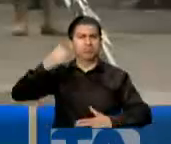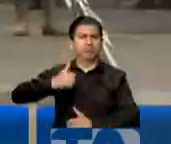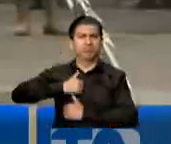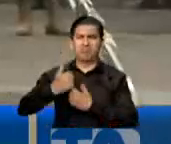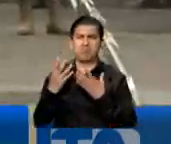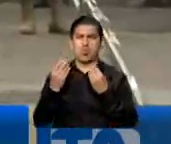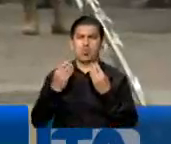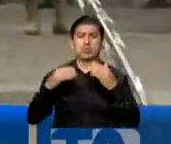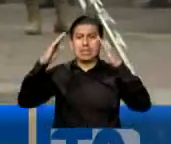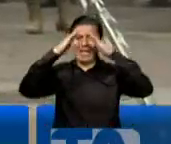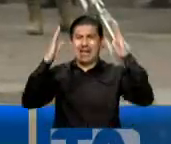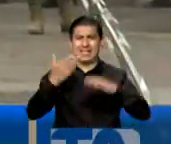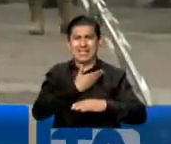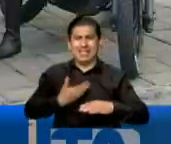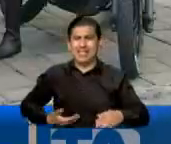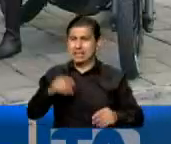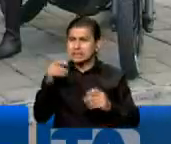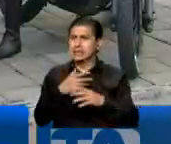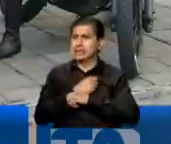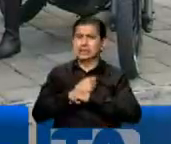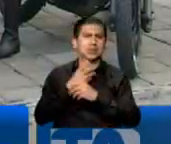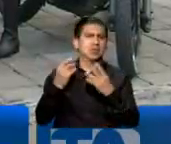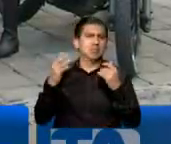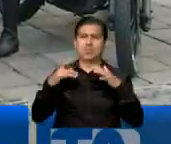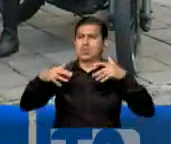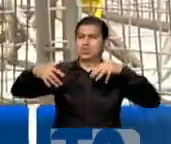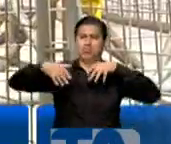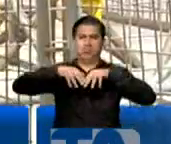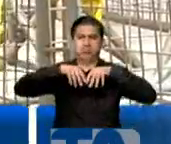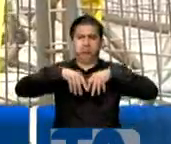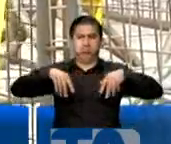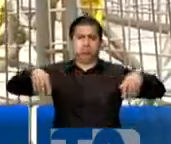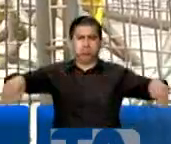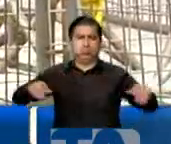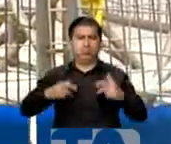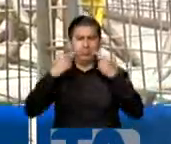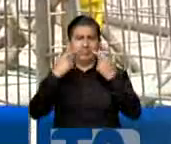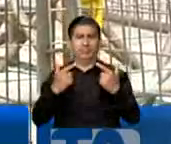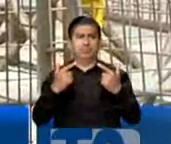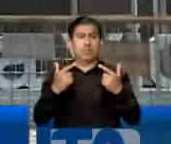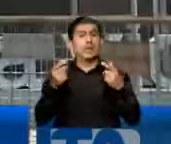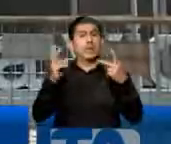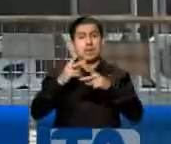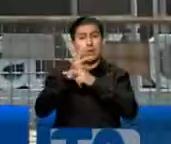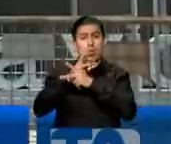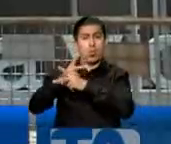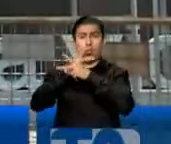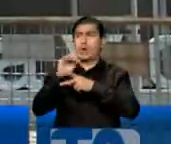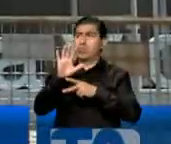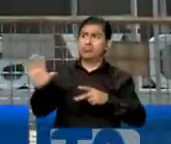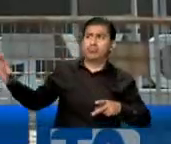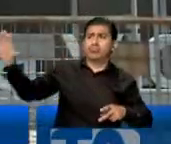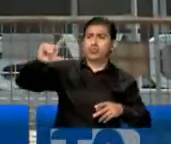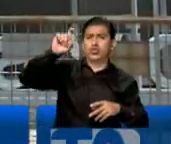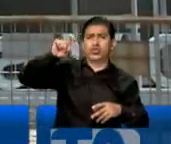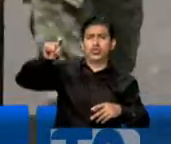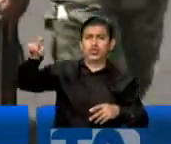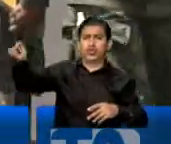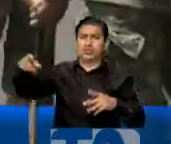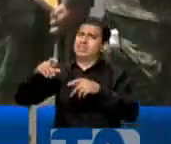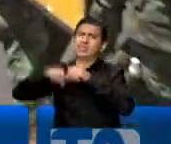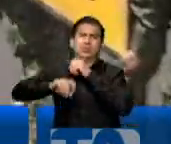en el centro y en varios puntos de la ciudad. Ellos resguardaron a los ciudadanos, pero también al patrimonio de Quito y a las instituciones del